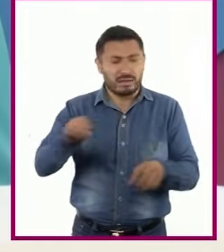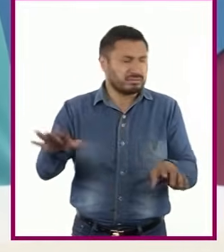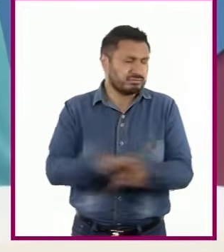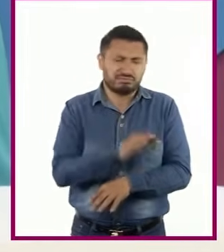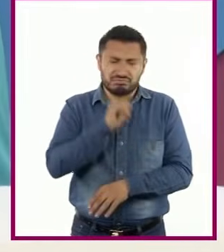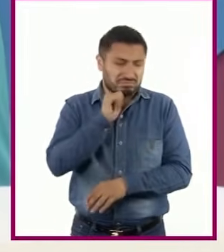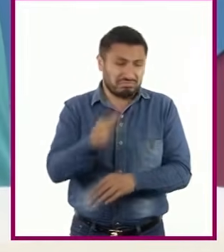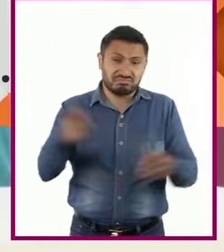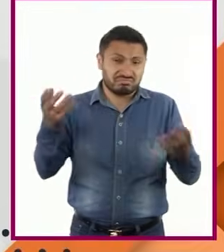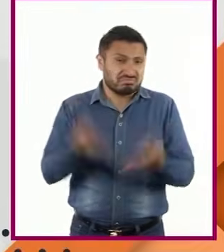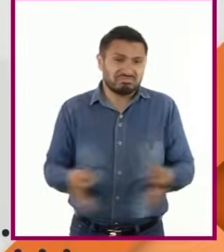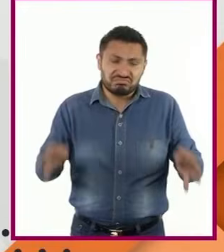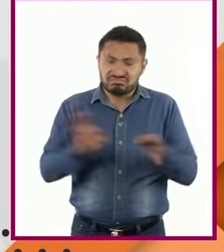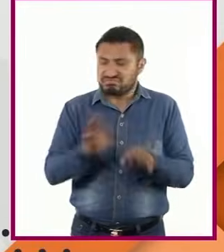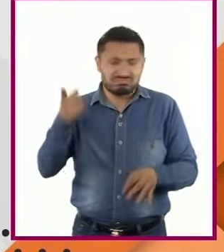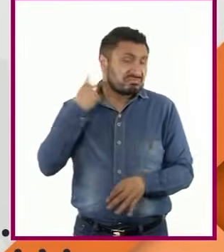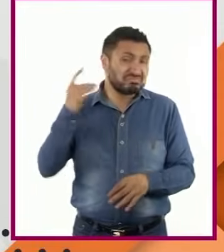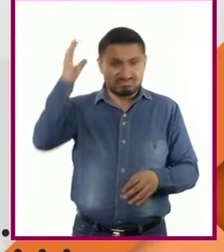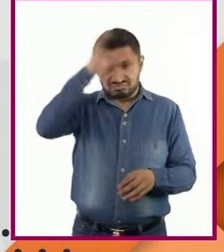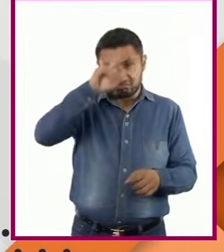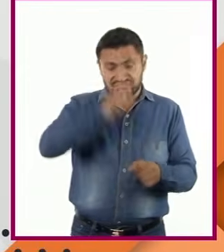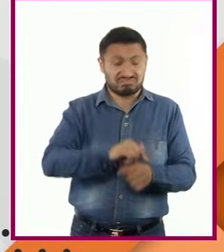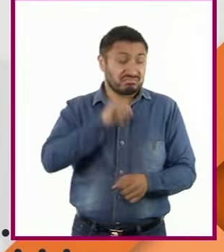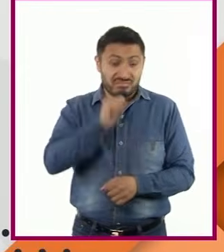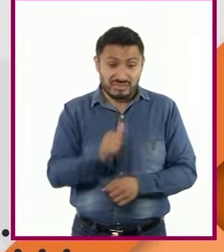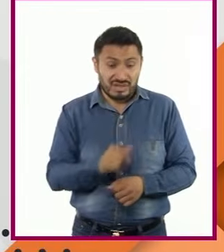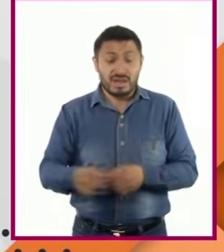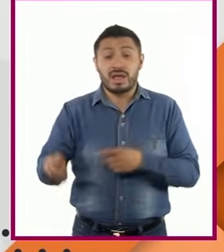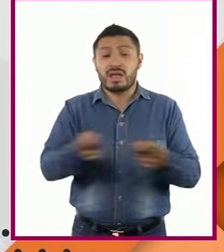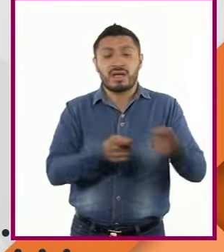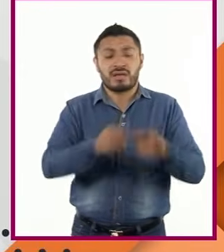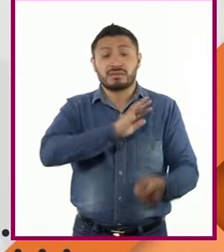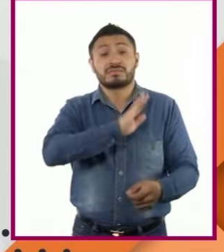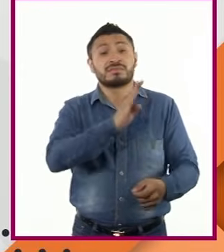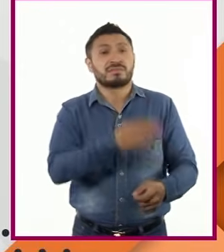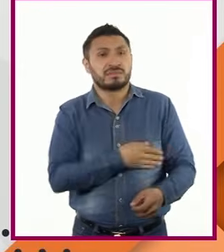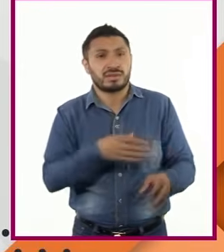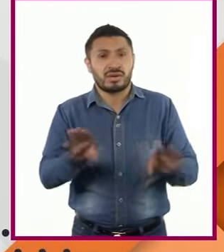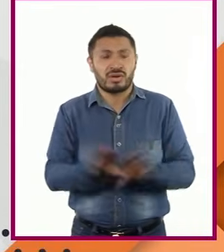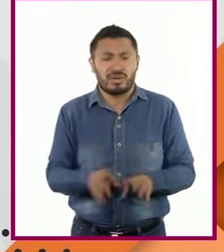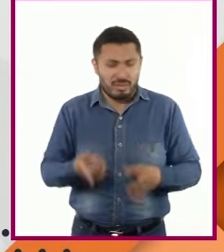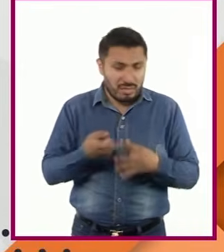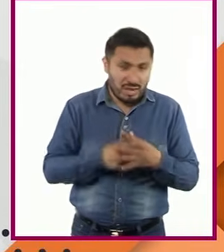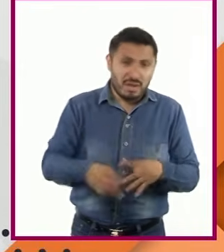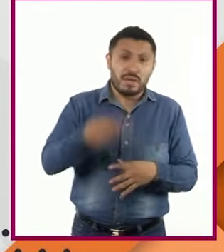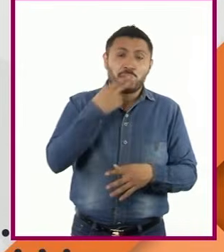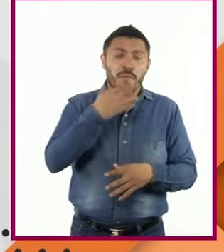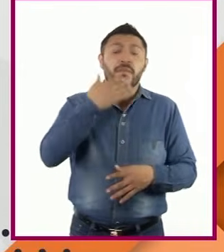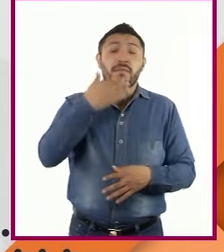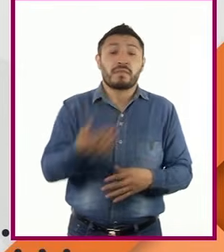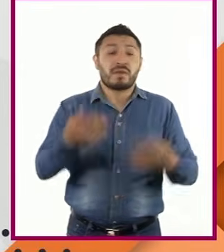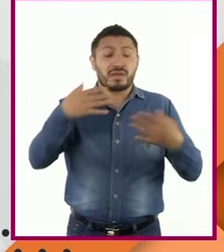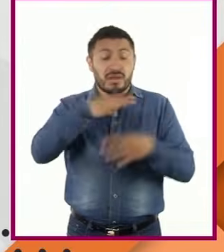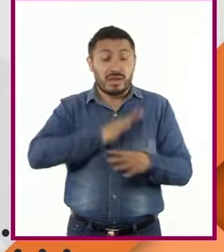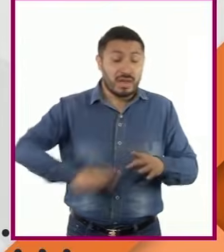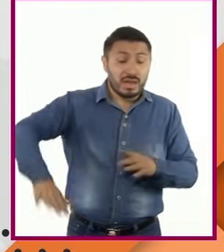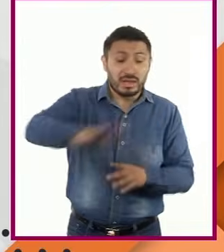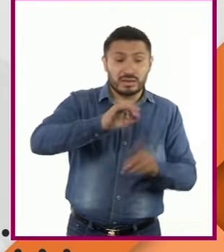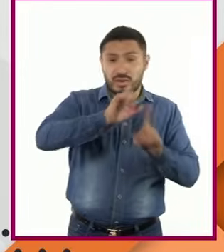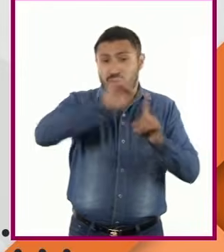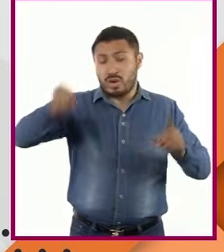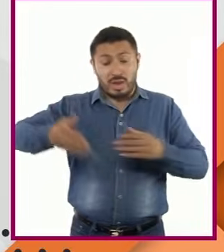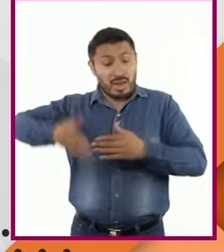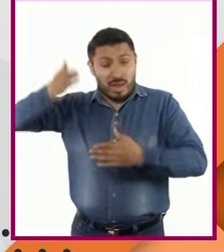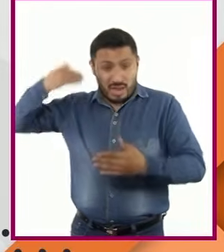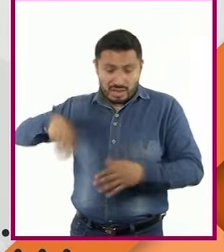cambios políticos ni culturales. El dominio español comenzó a funcionar sobre la estructura previa